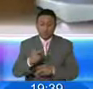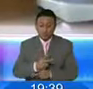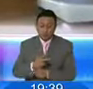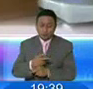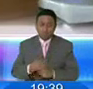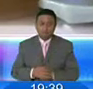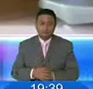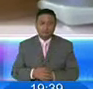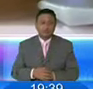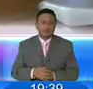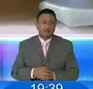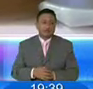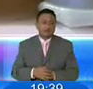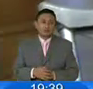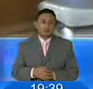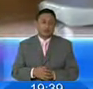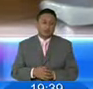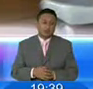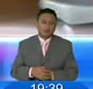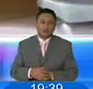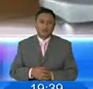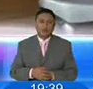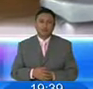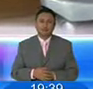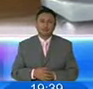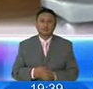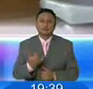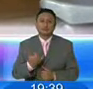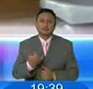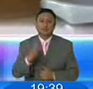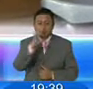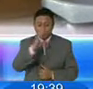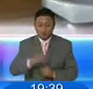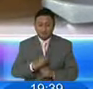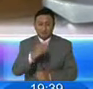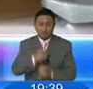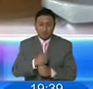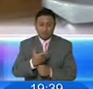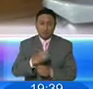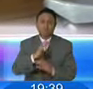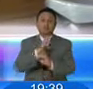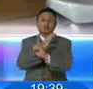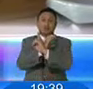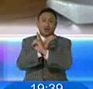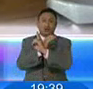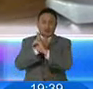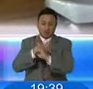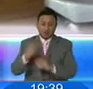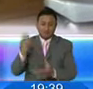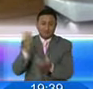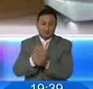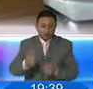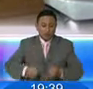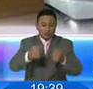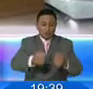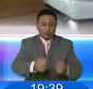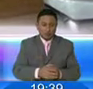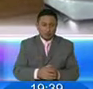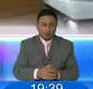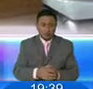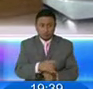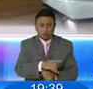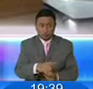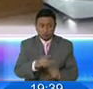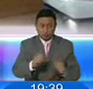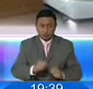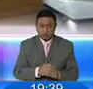ando buscando ya trabajo ya desde mucho tiempo. Igual en el CONAD he ido a dejar carpeta y así, pero no, porque dicen que